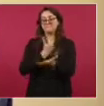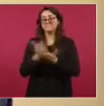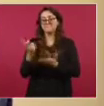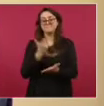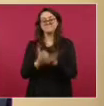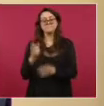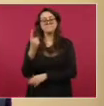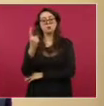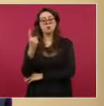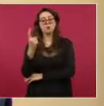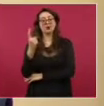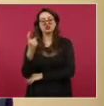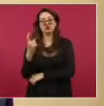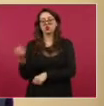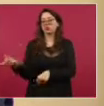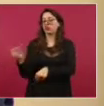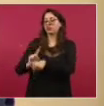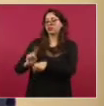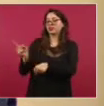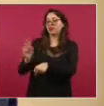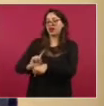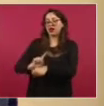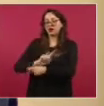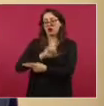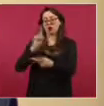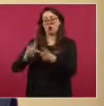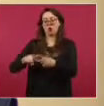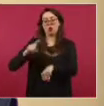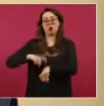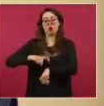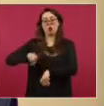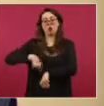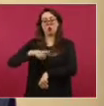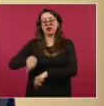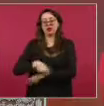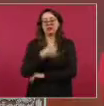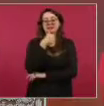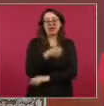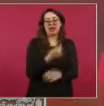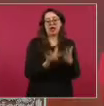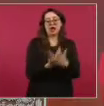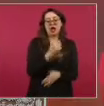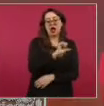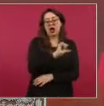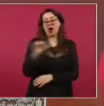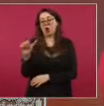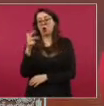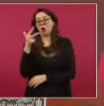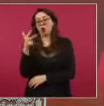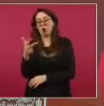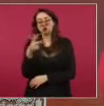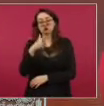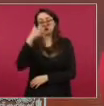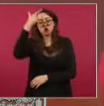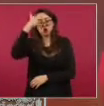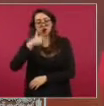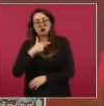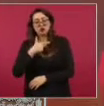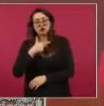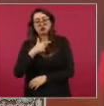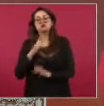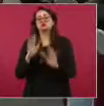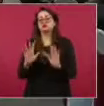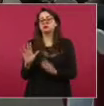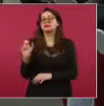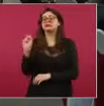día, establece la jornada de trabajo de 6 de la mañana a 8 de la noche, con